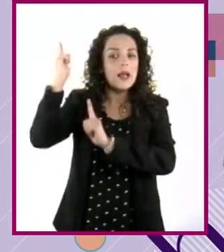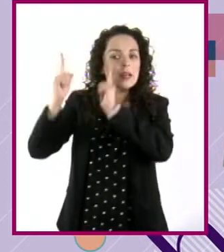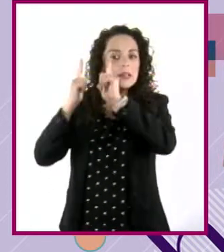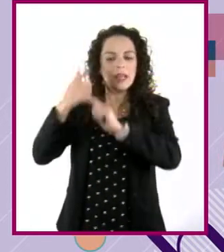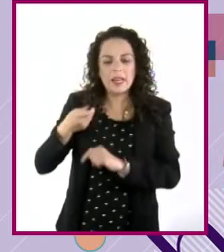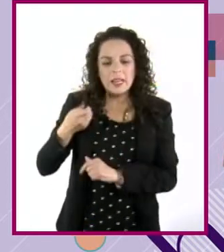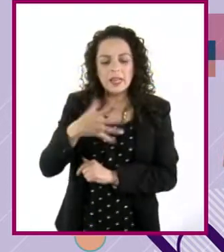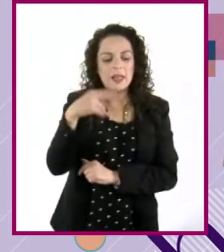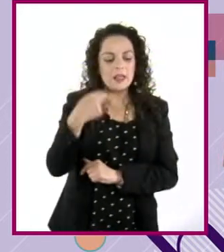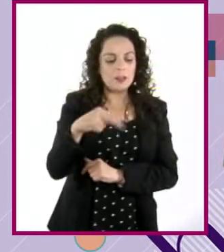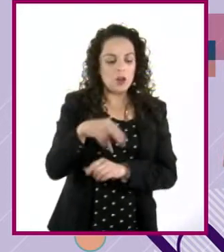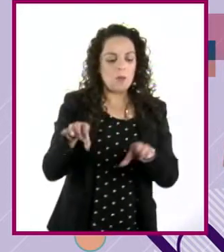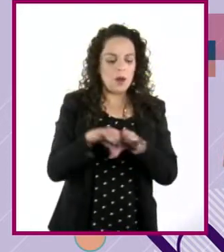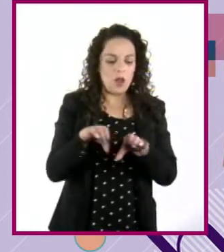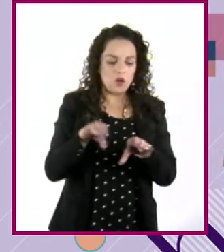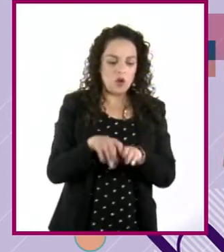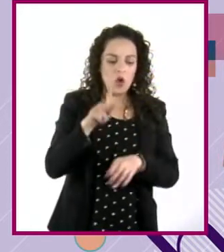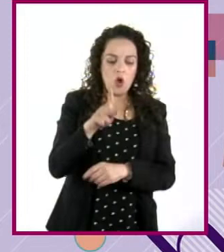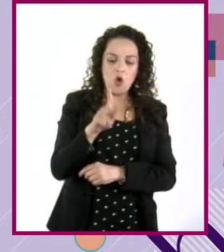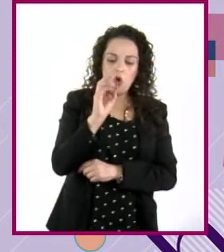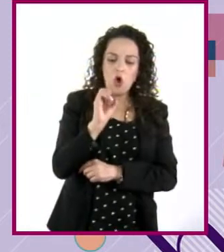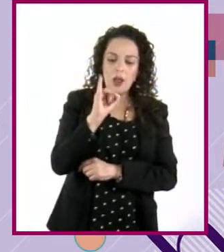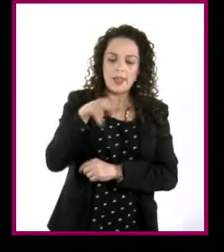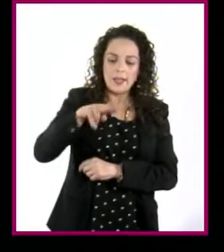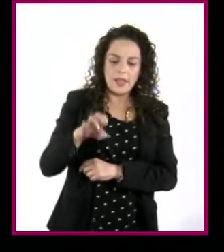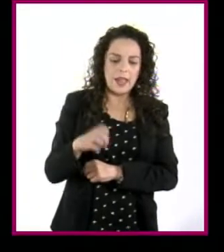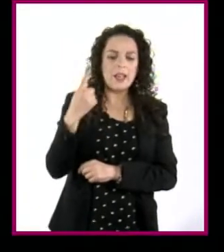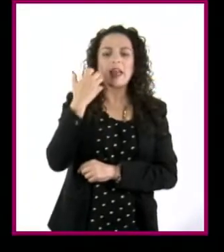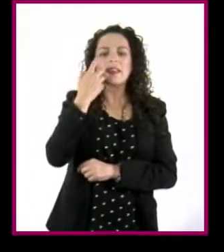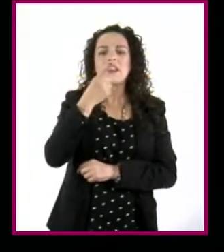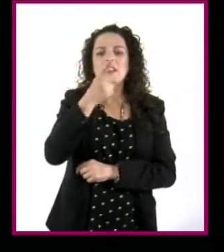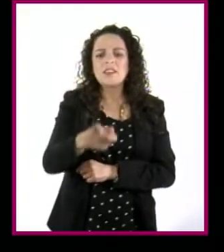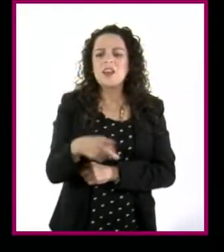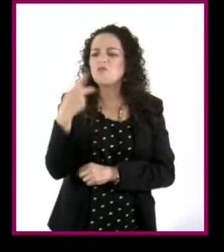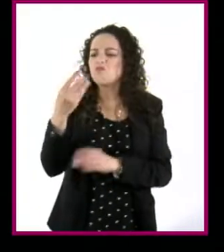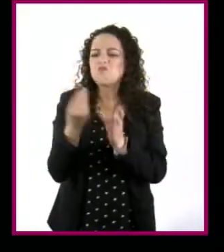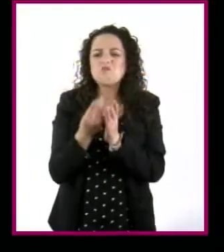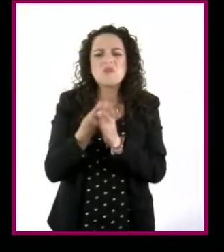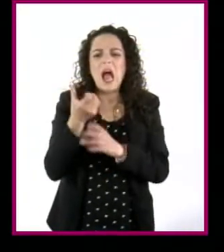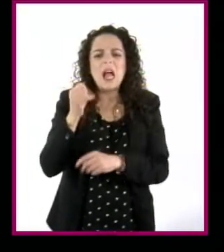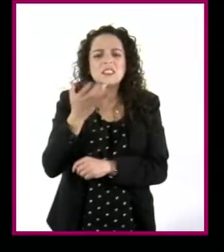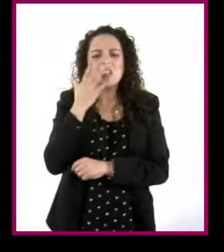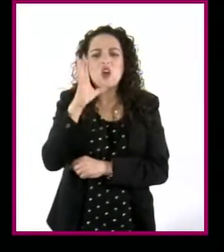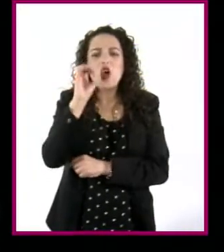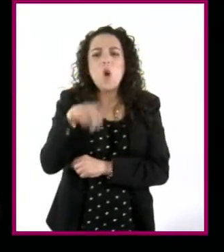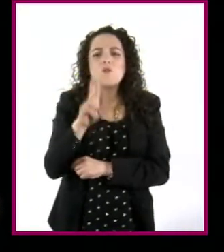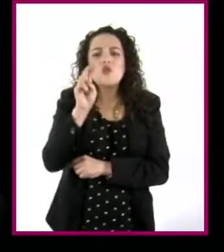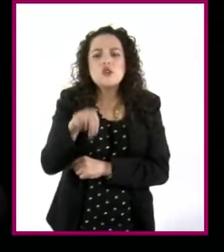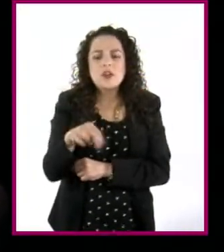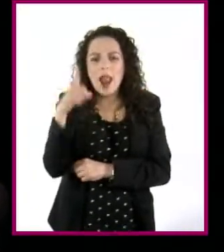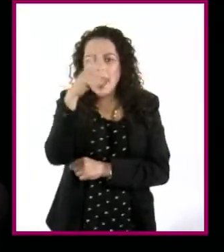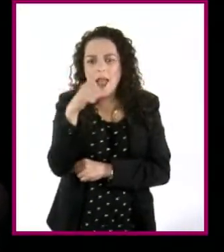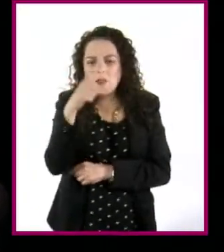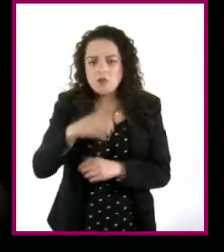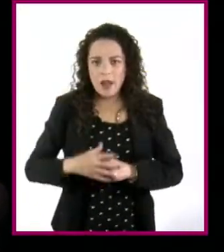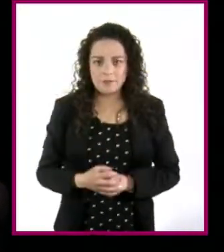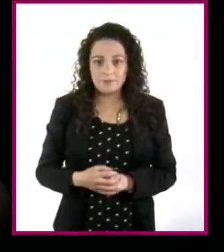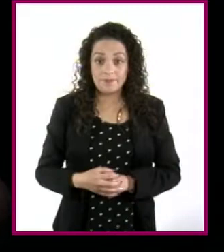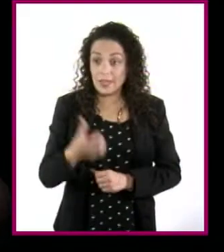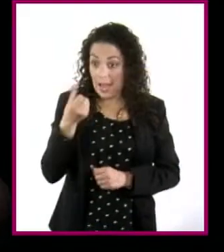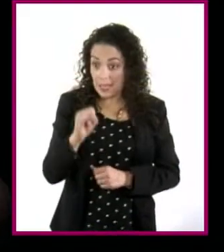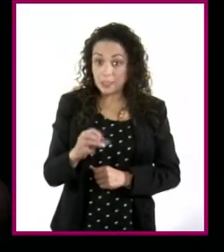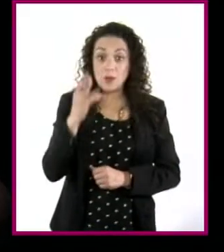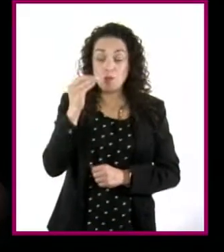llamársele koiné, que quiere decir común. Unidos por el griego como lengua común, muchos pueblos